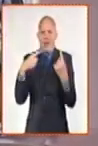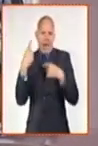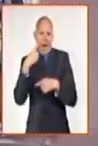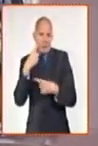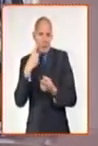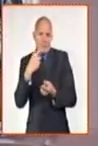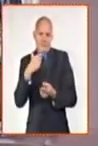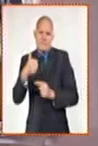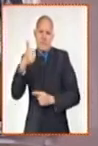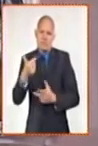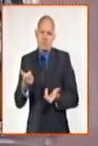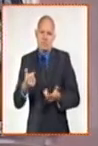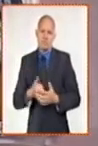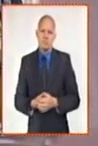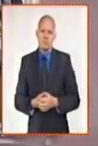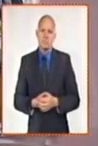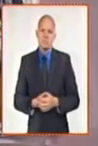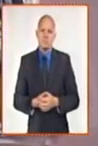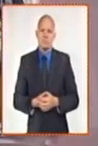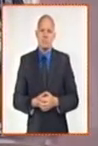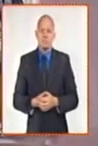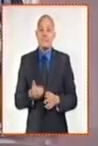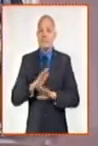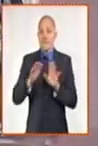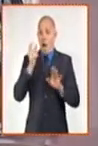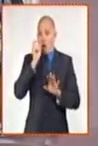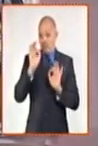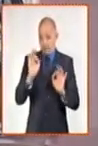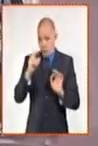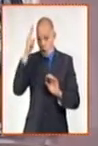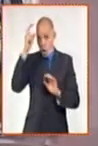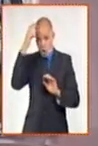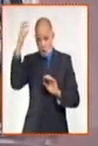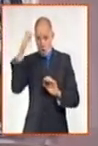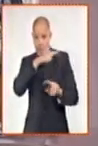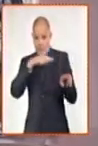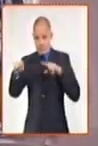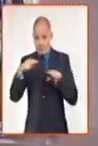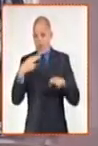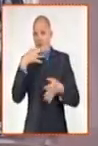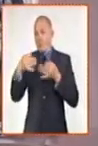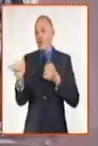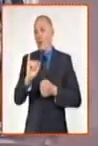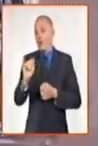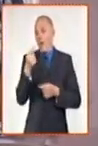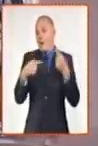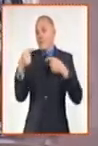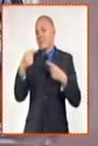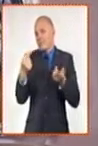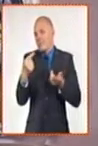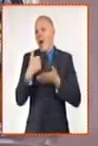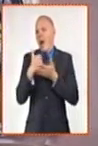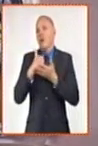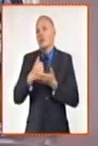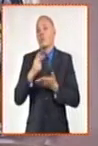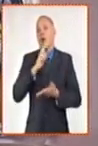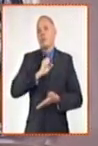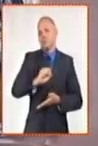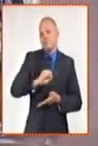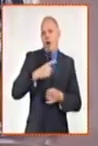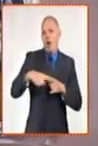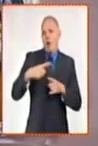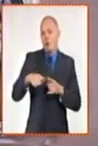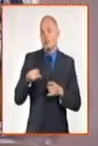vitales a la población. Y como explicaba el gobernador, también es muy importante el tema de los abastos de agua, que se va a priorizar con el